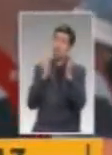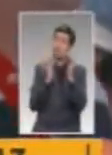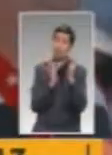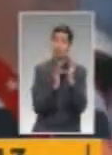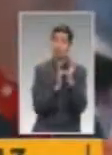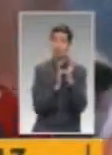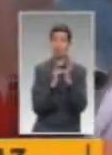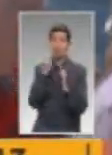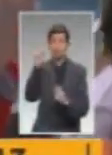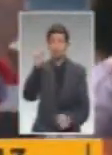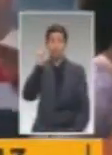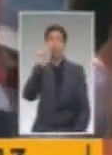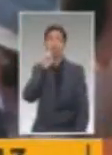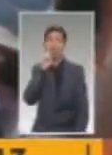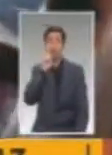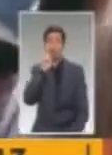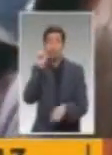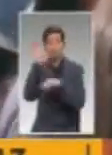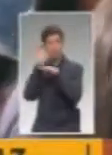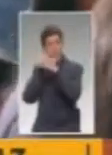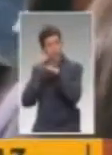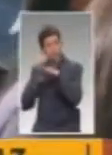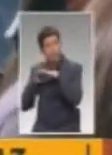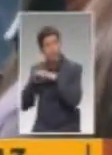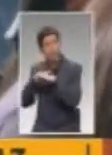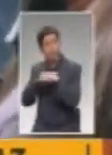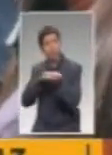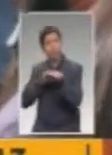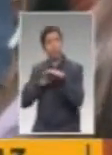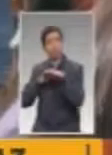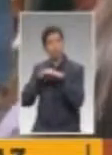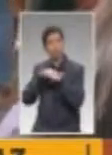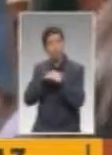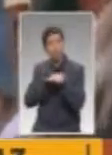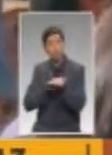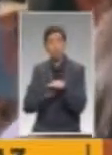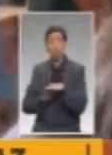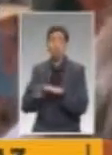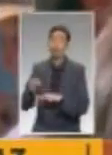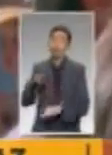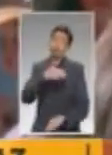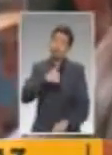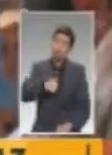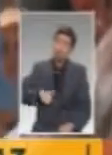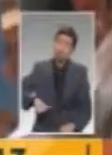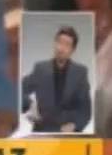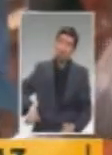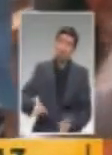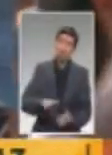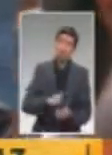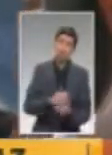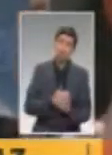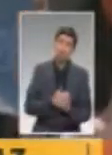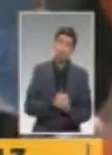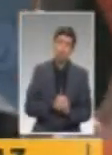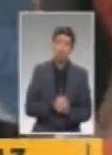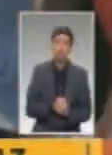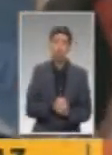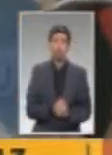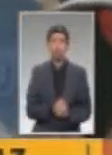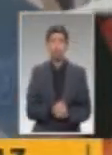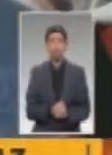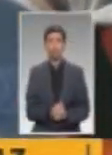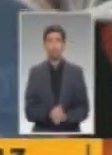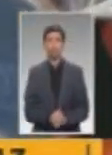El incienso siempre tiene un sentido de elevar el espíritu a Dios. Es por la similitud con el